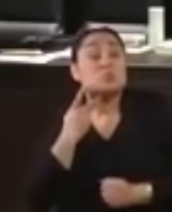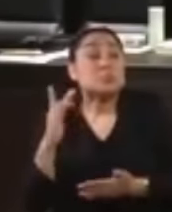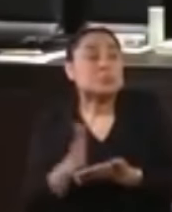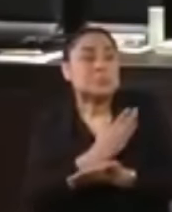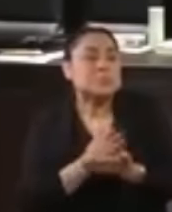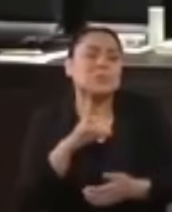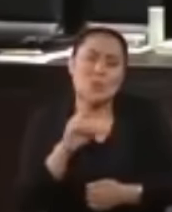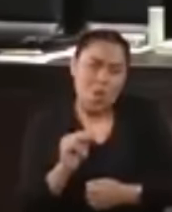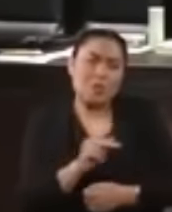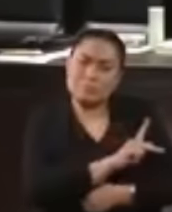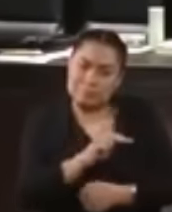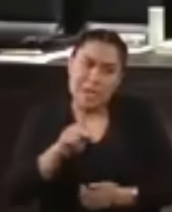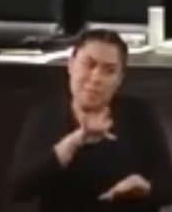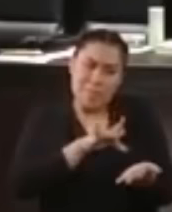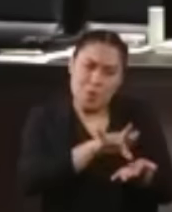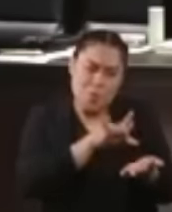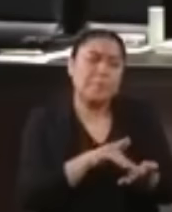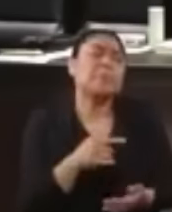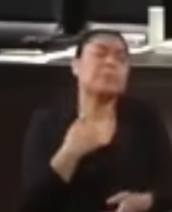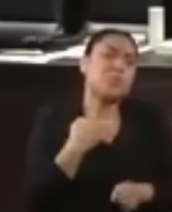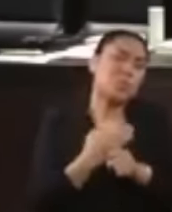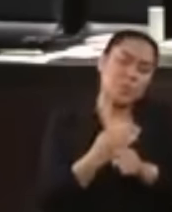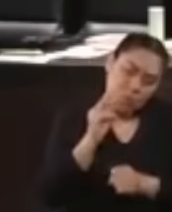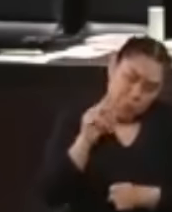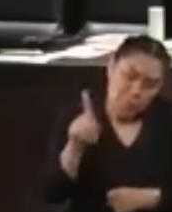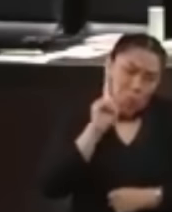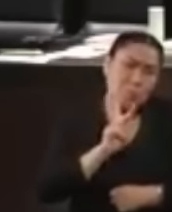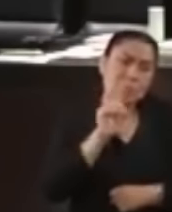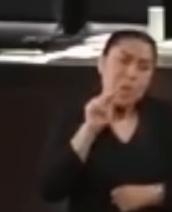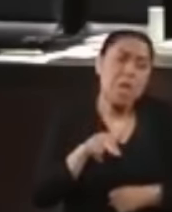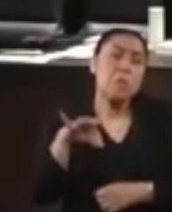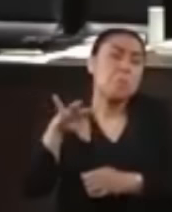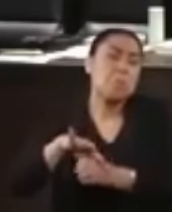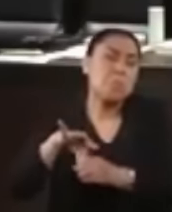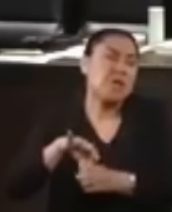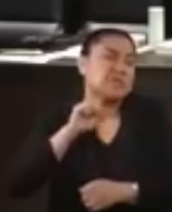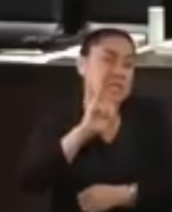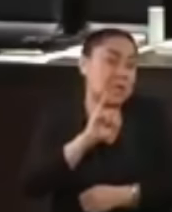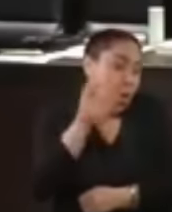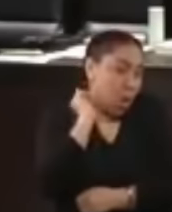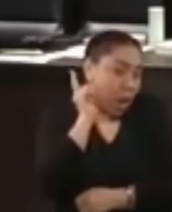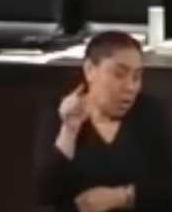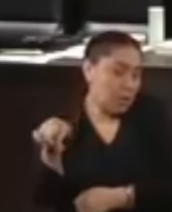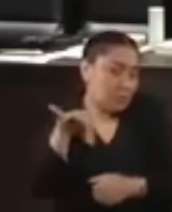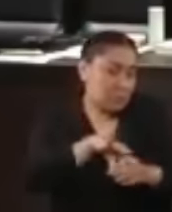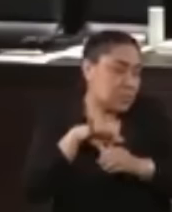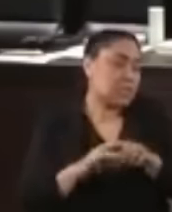reserva. Escuché a una diputada del PAN que dijo que iba a votar a favor. Esperaría ese voto a